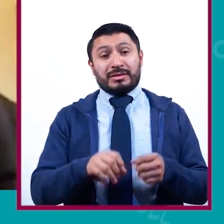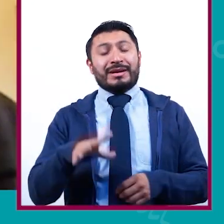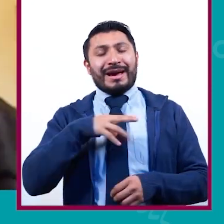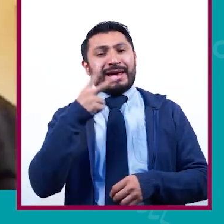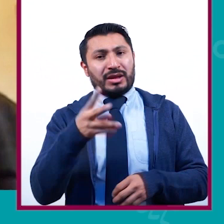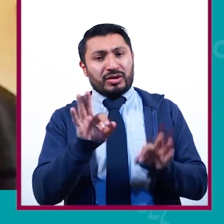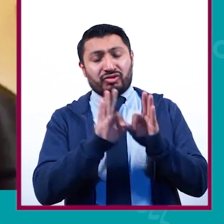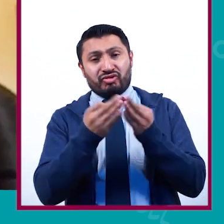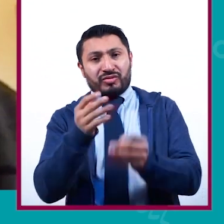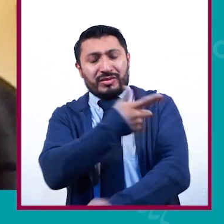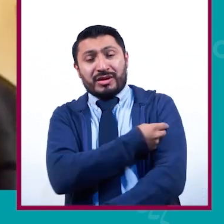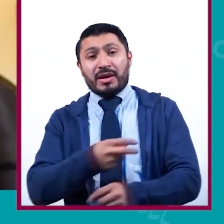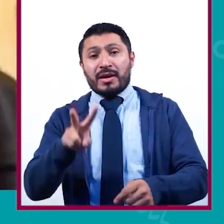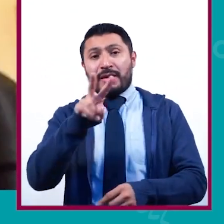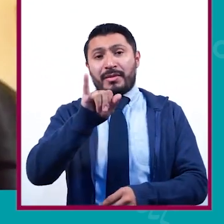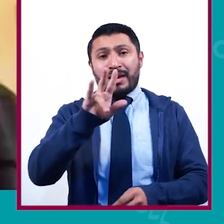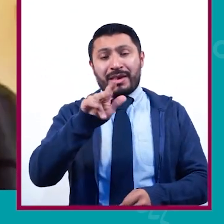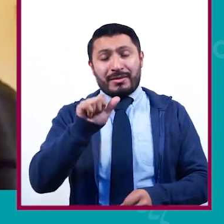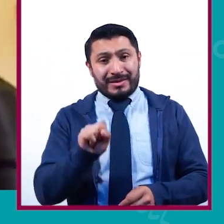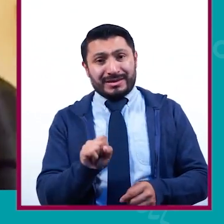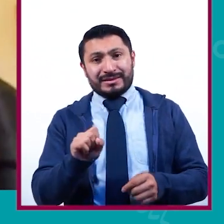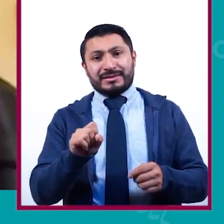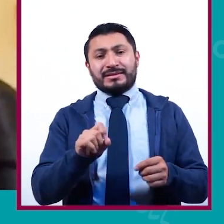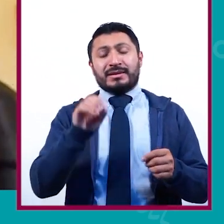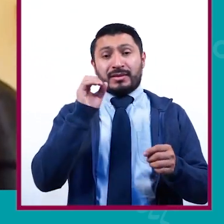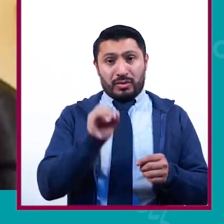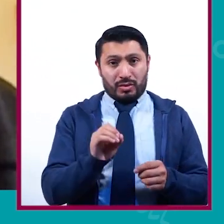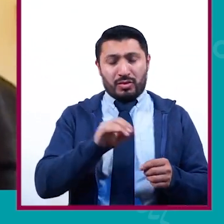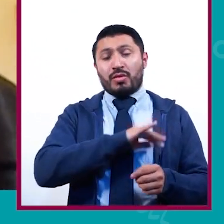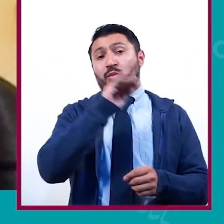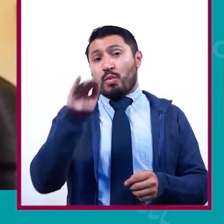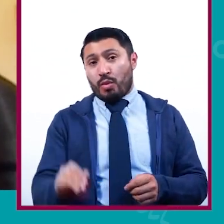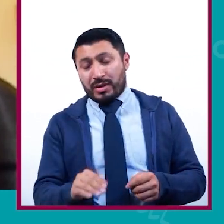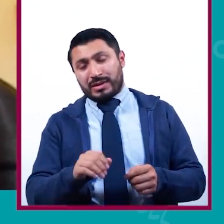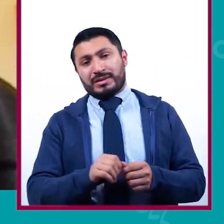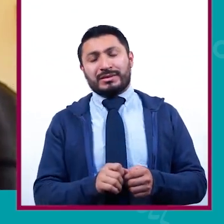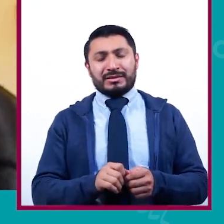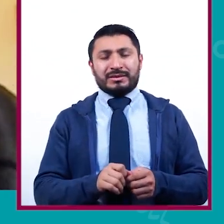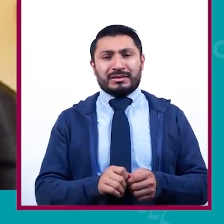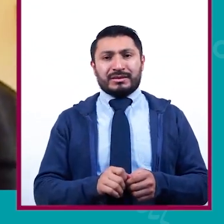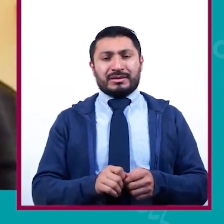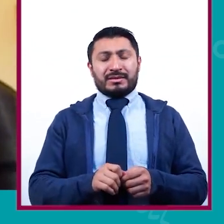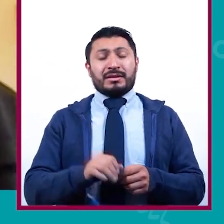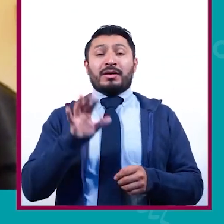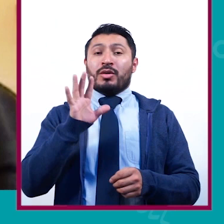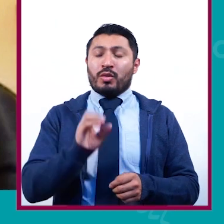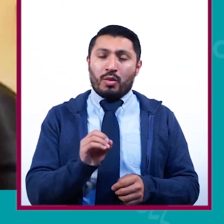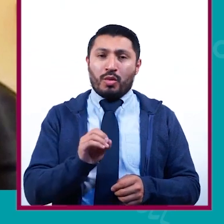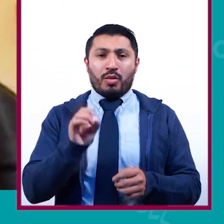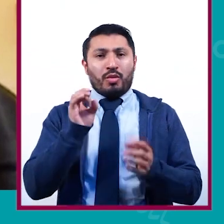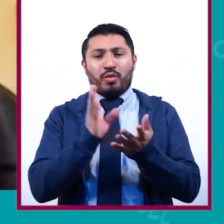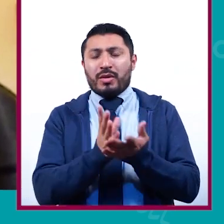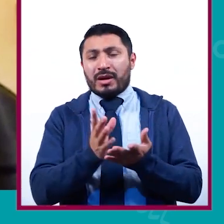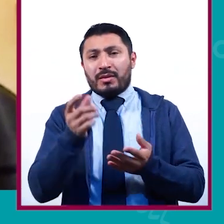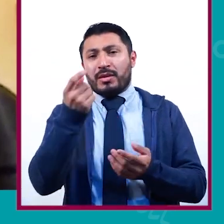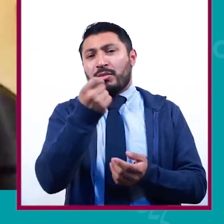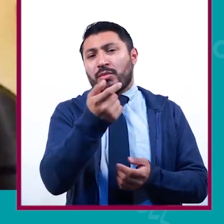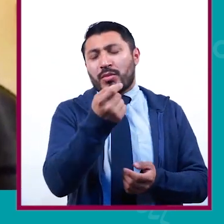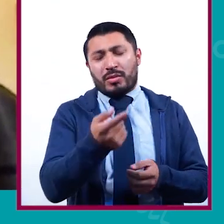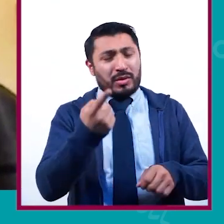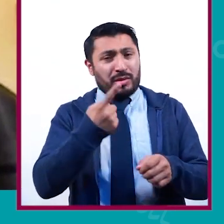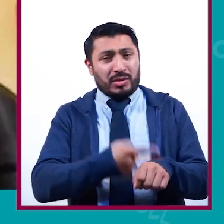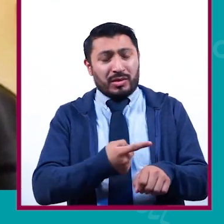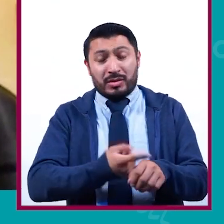Unas son las vacunas vivas o atenuadas y otras que son las vacunas muertas o que solamente integra una parte del